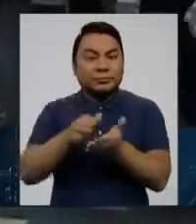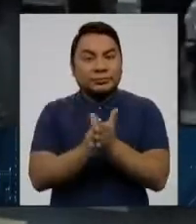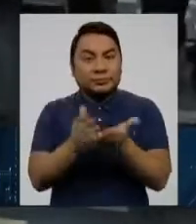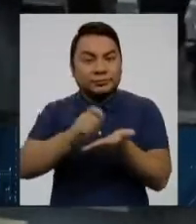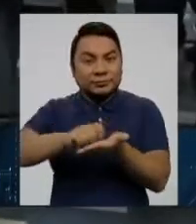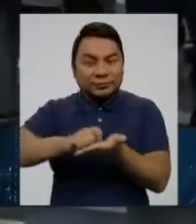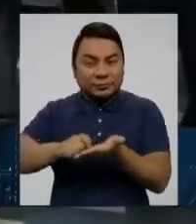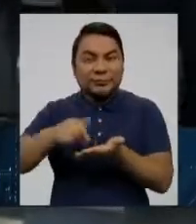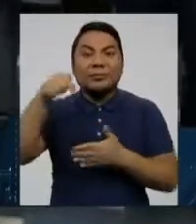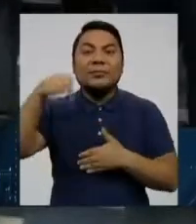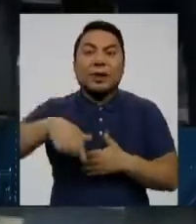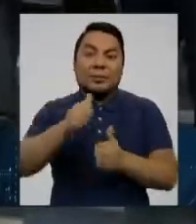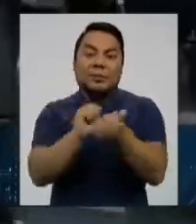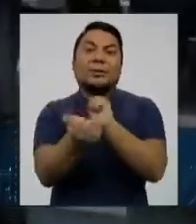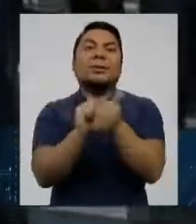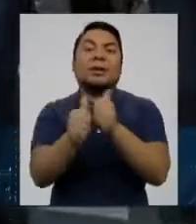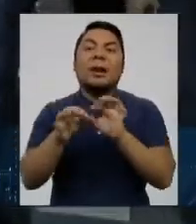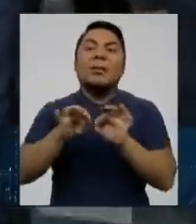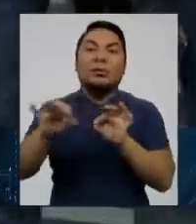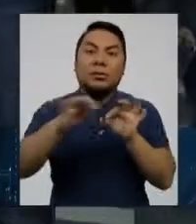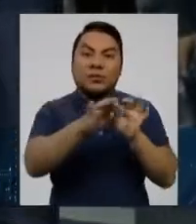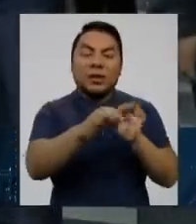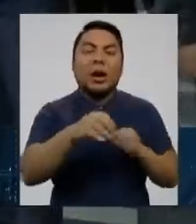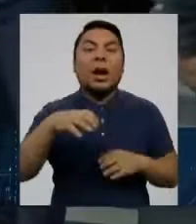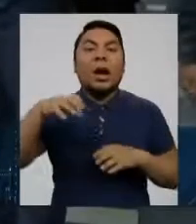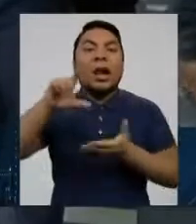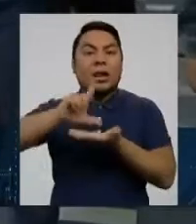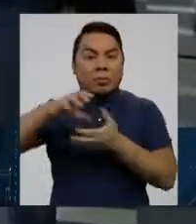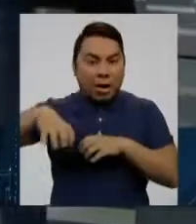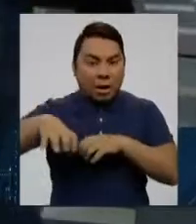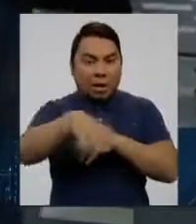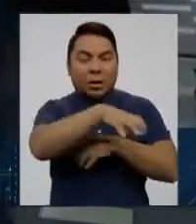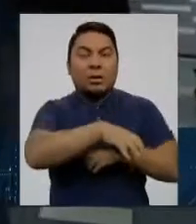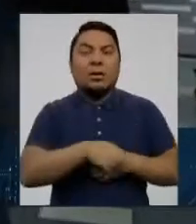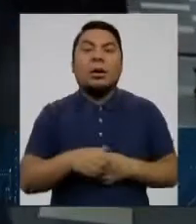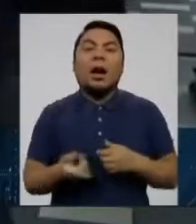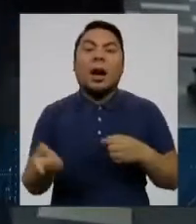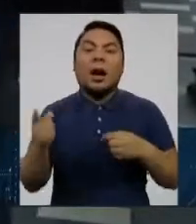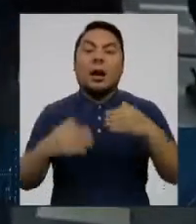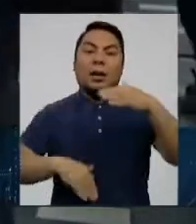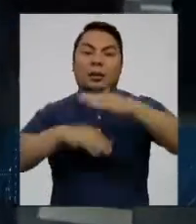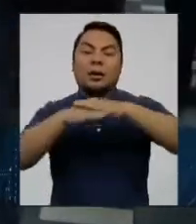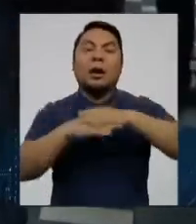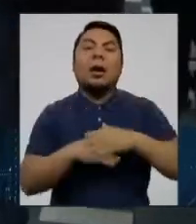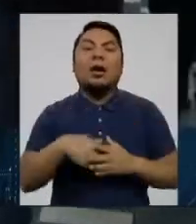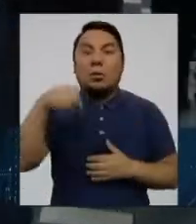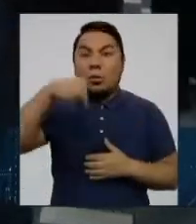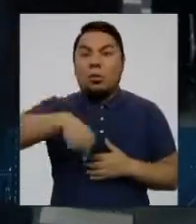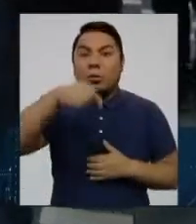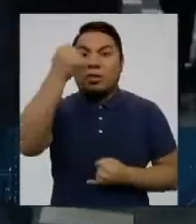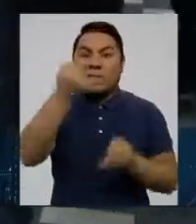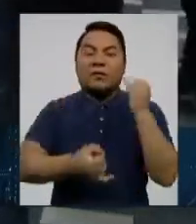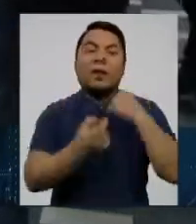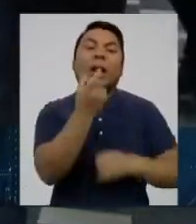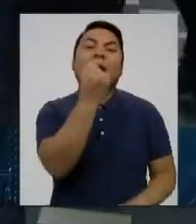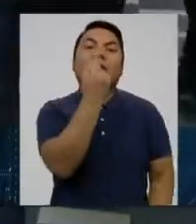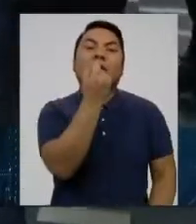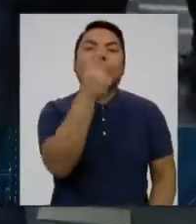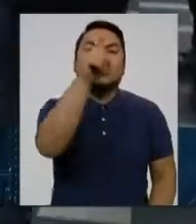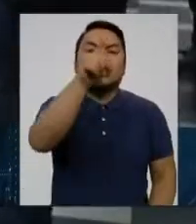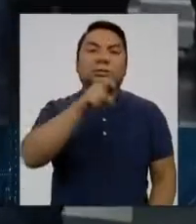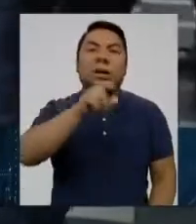estos comicios regionales y distritales. Hasta las 11 y 59 minutos de este 19 de junio